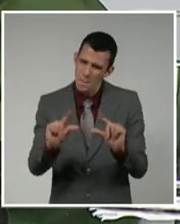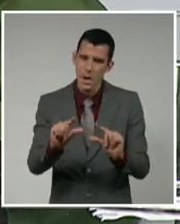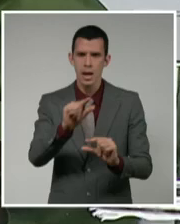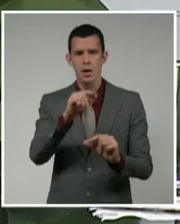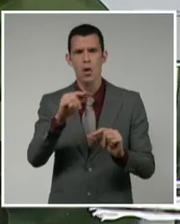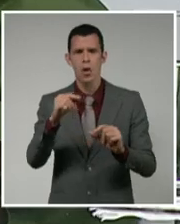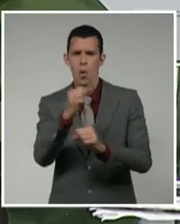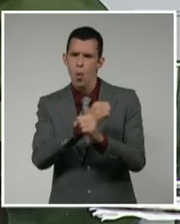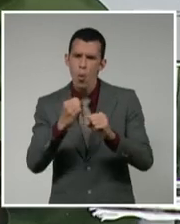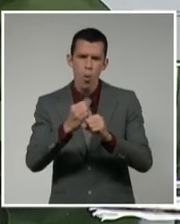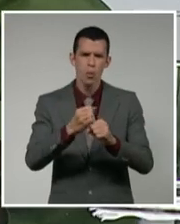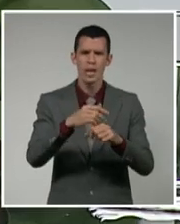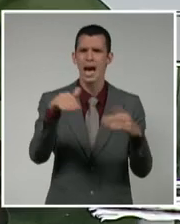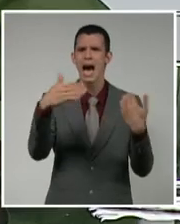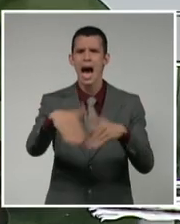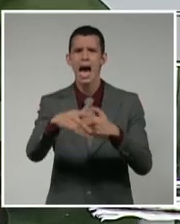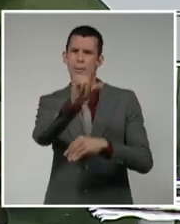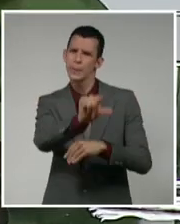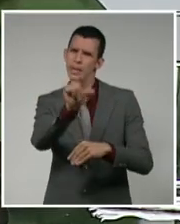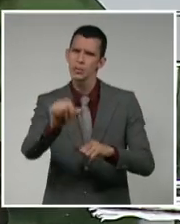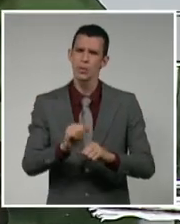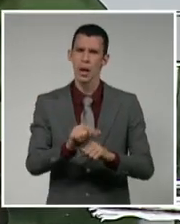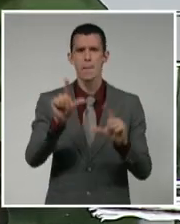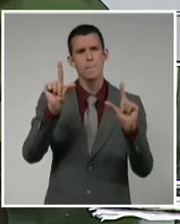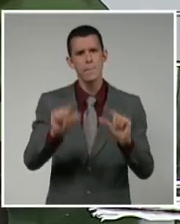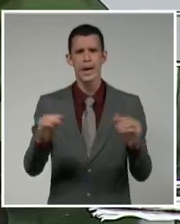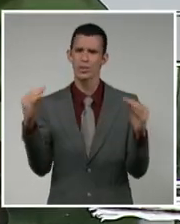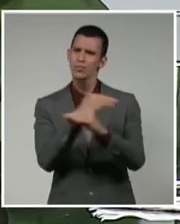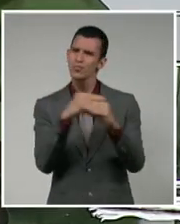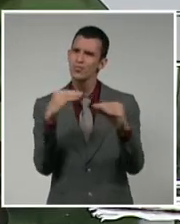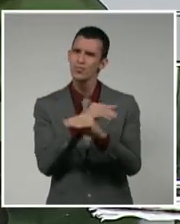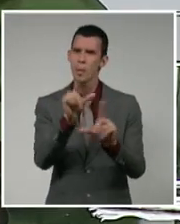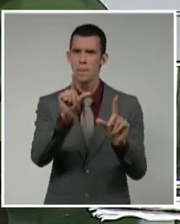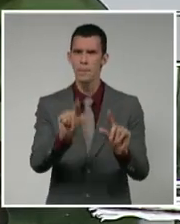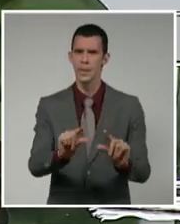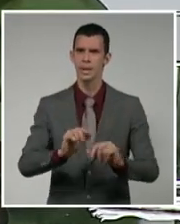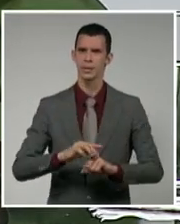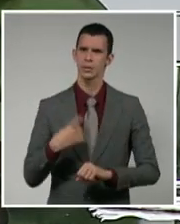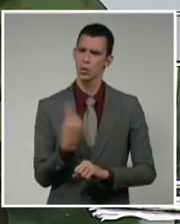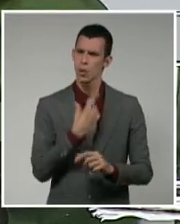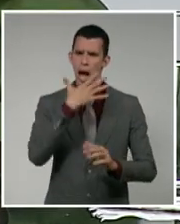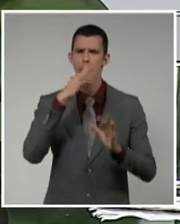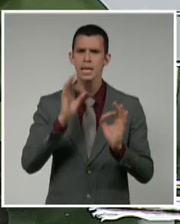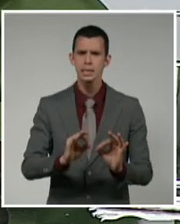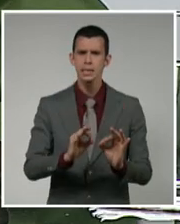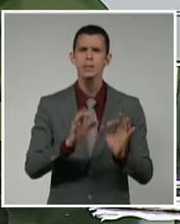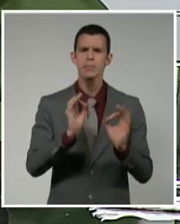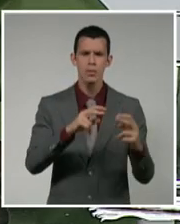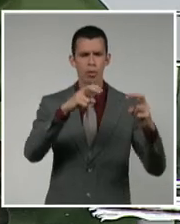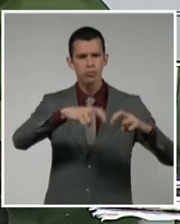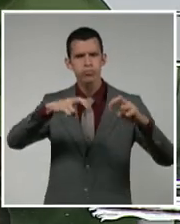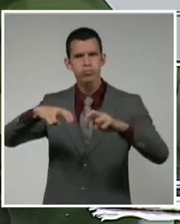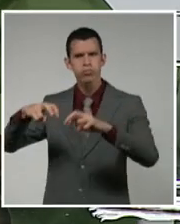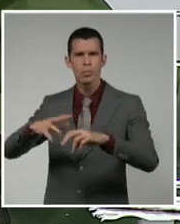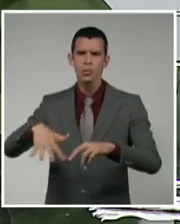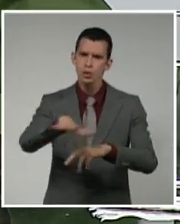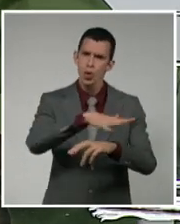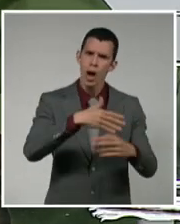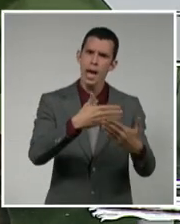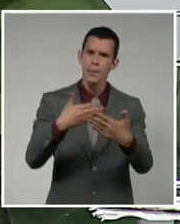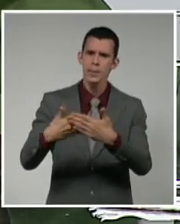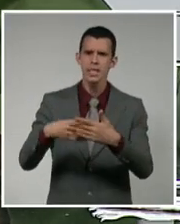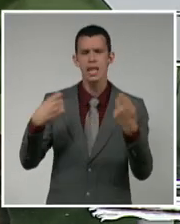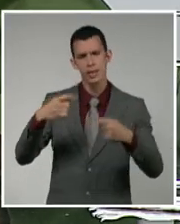y así lo vamos a tener en cuenta a la hora de realizar el despacho con todas las entidades. Se establece un nuevo modelo